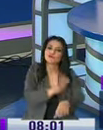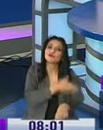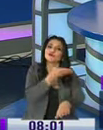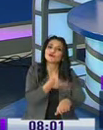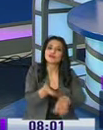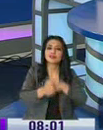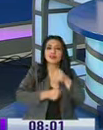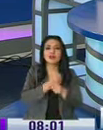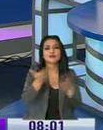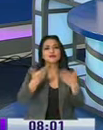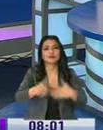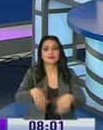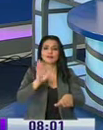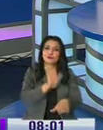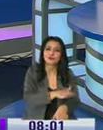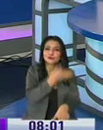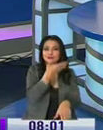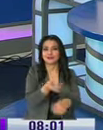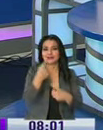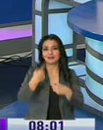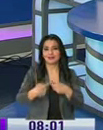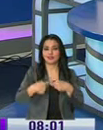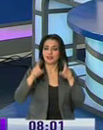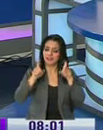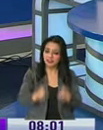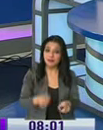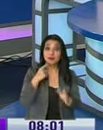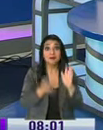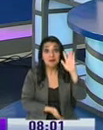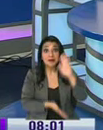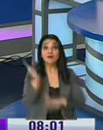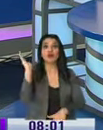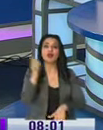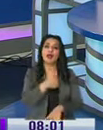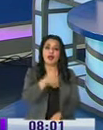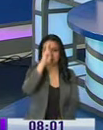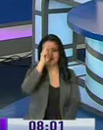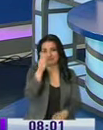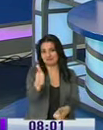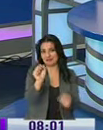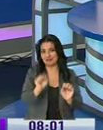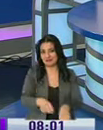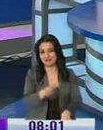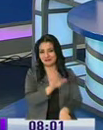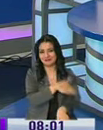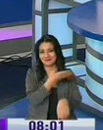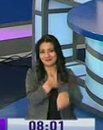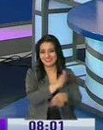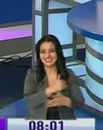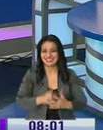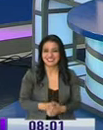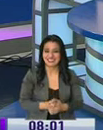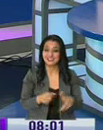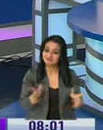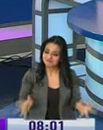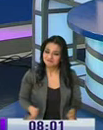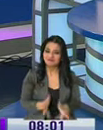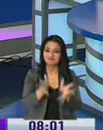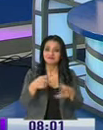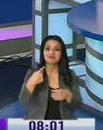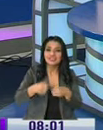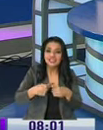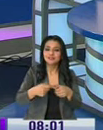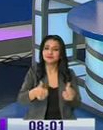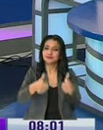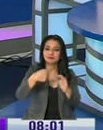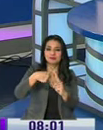año. Claro. Ya es fin de año prácticamente. Tenía que irme para que te pongan las pilas. Eso es. Así que con este ánimo de Quito, con buenas energías, le